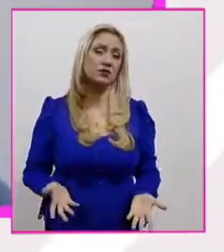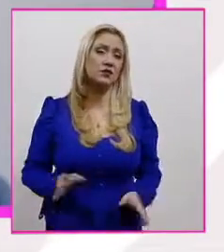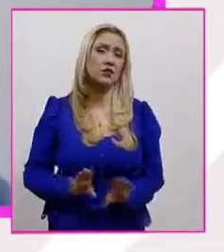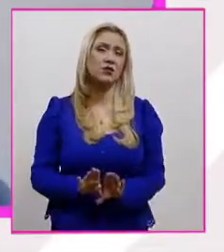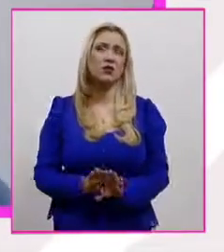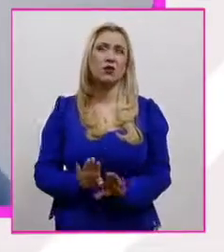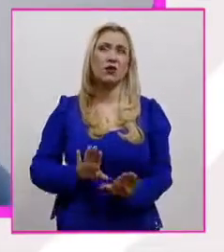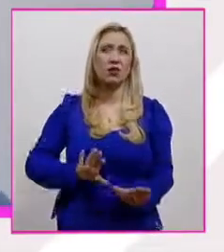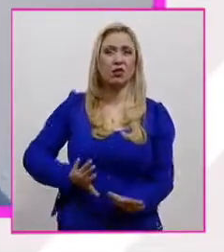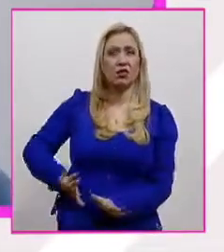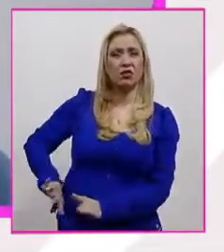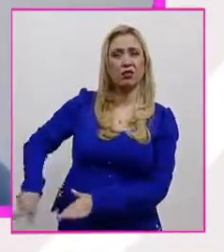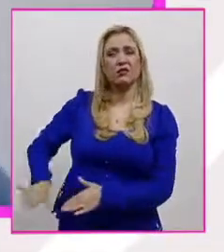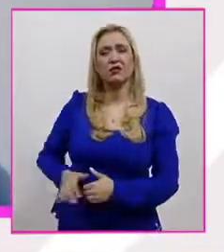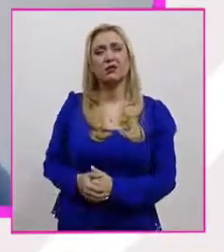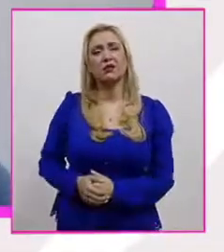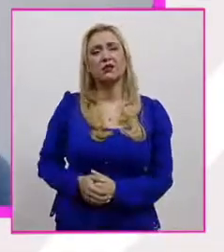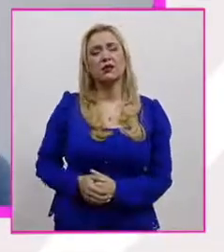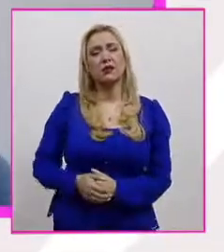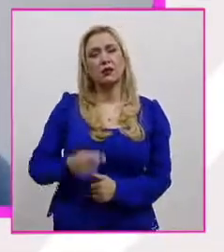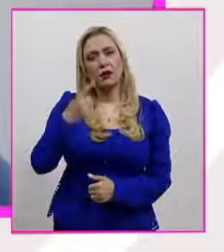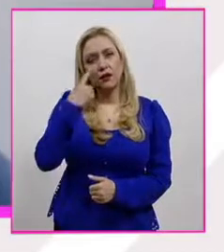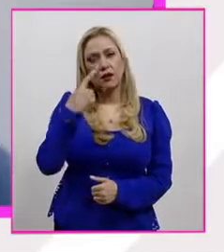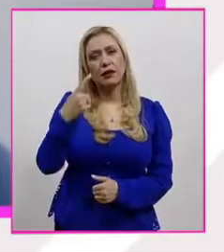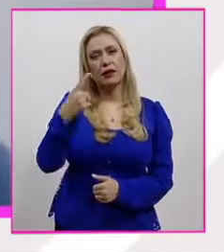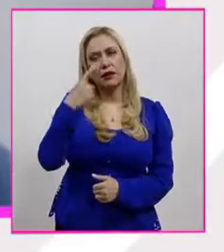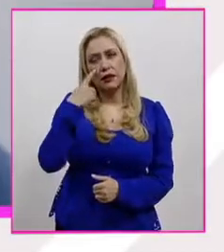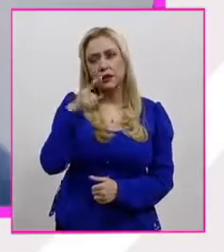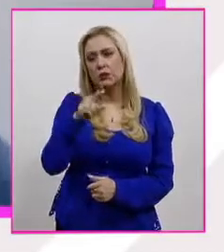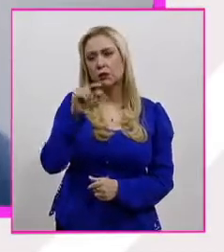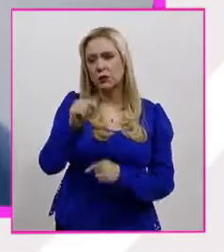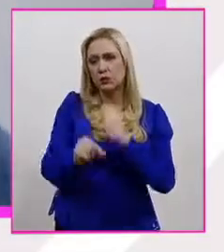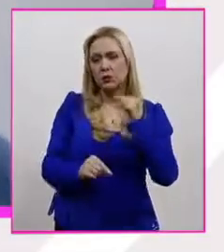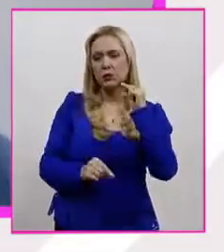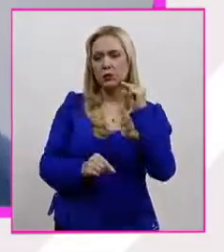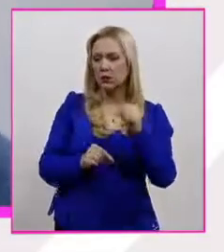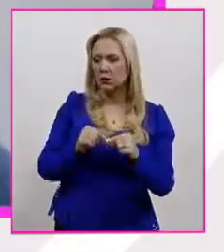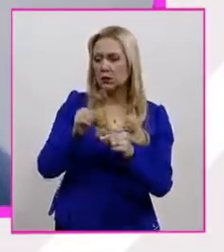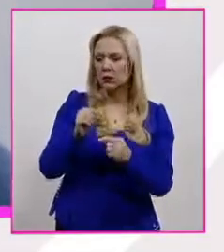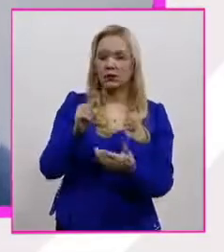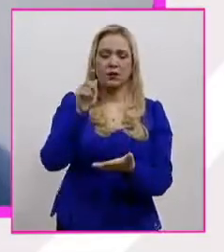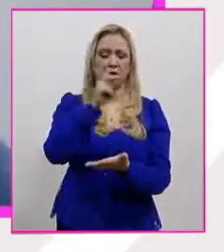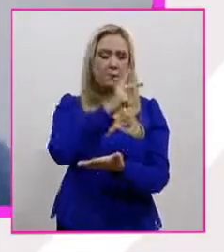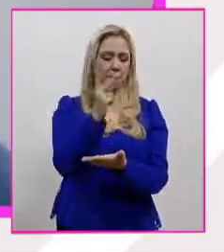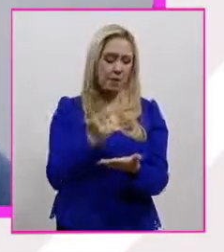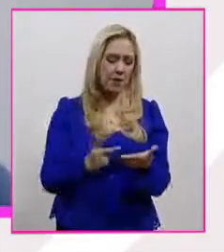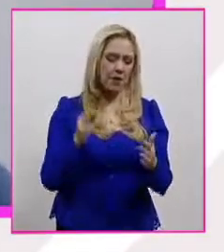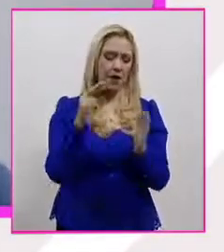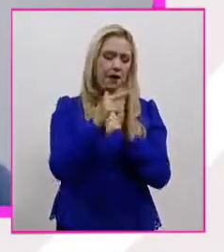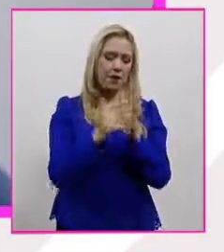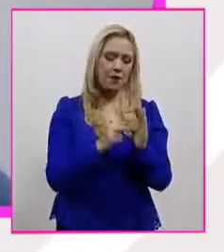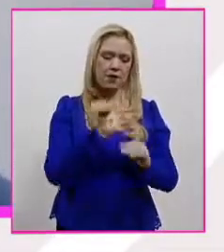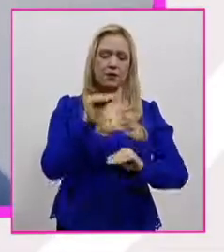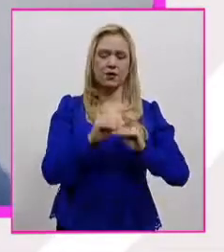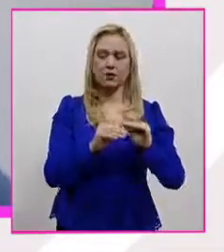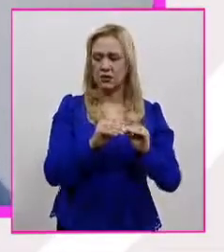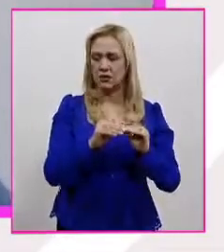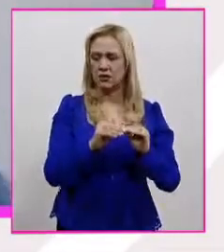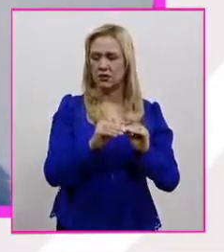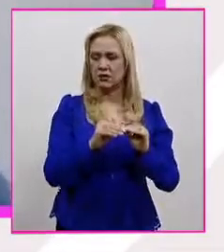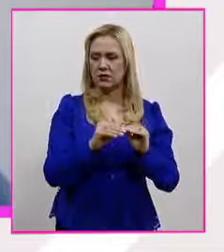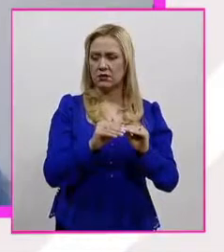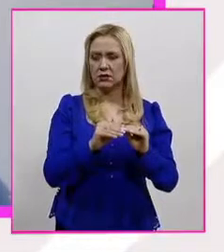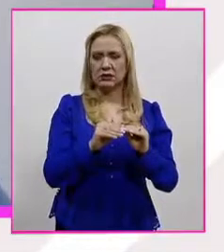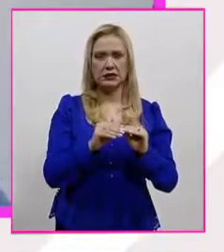¿no? Entonces, cada vez que tú, desde la planeación de política pública, desde su operación, no